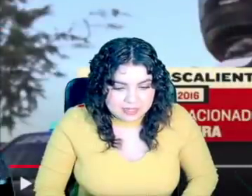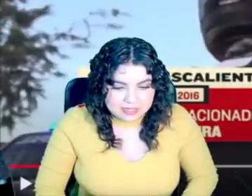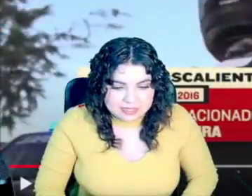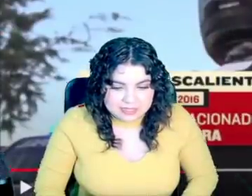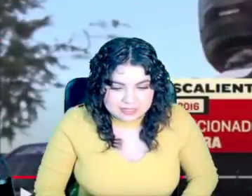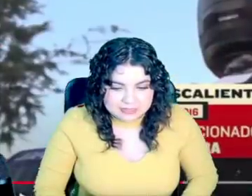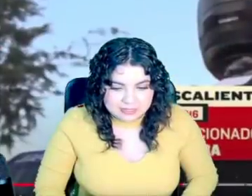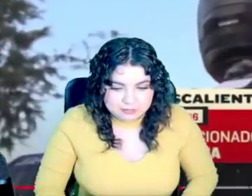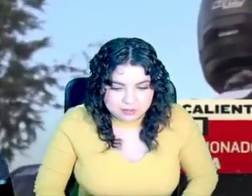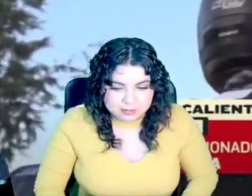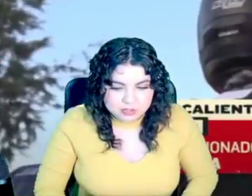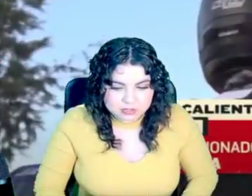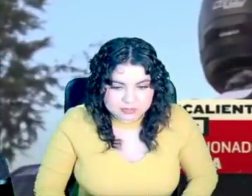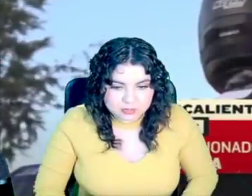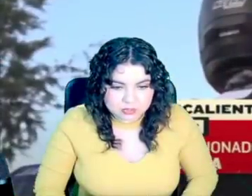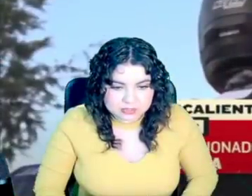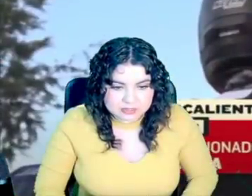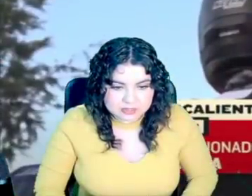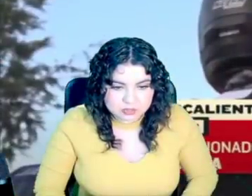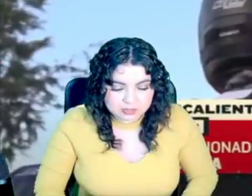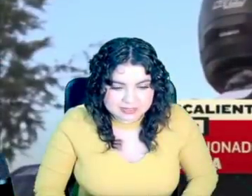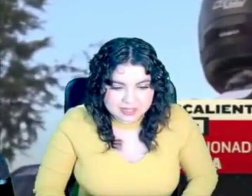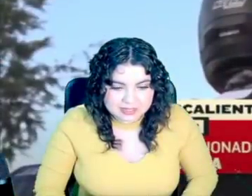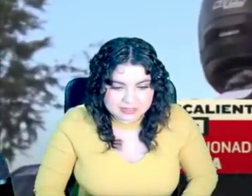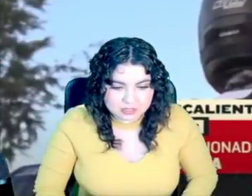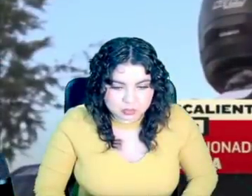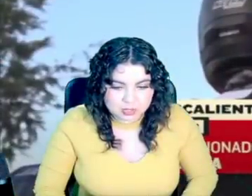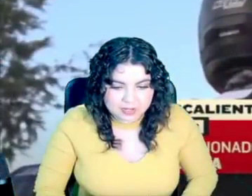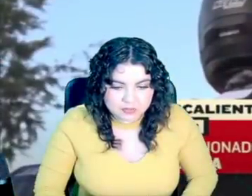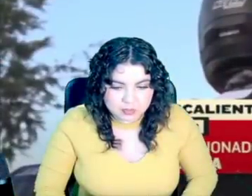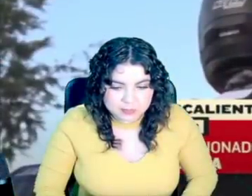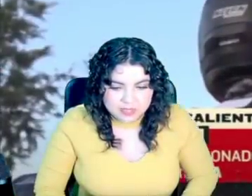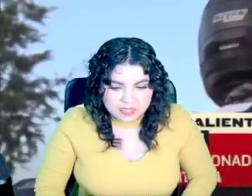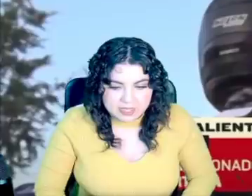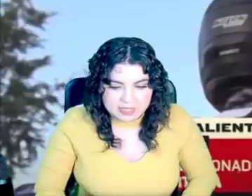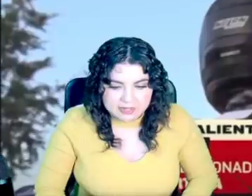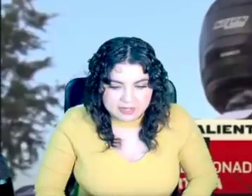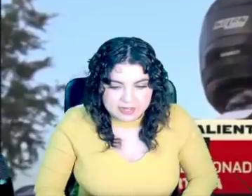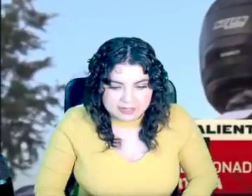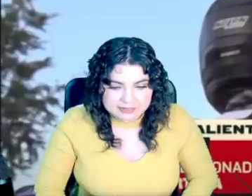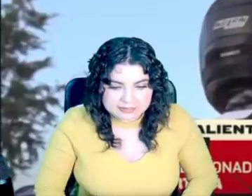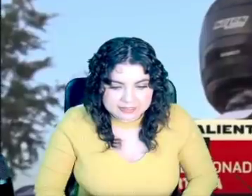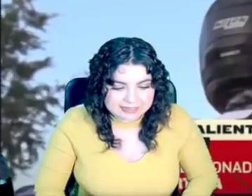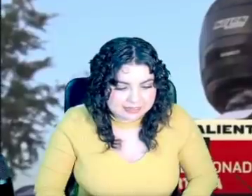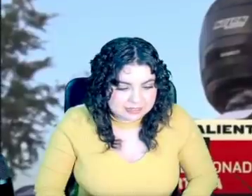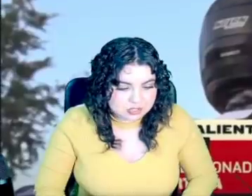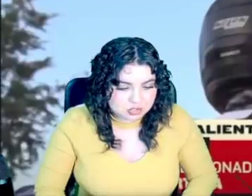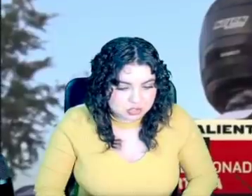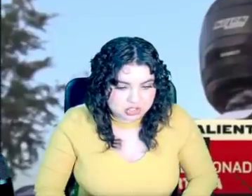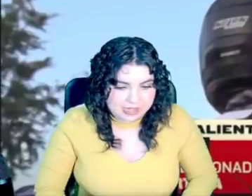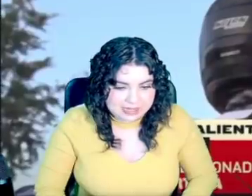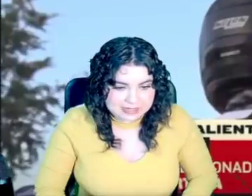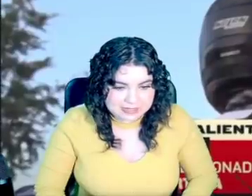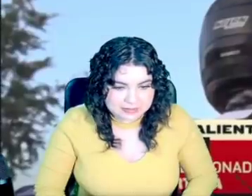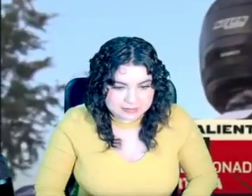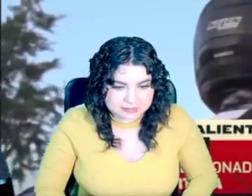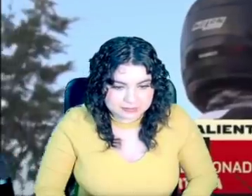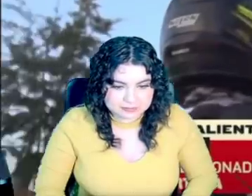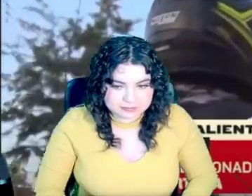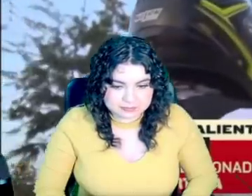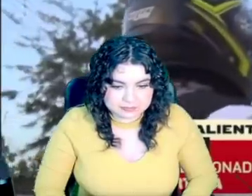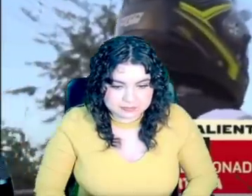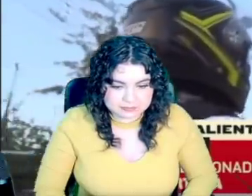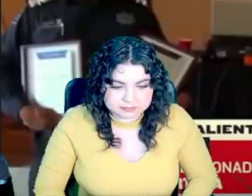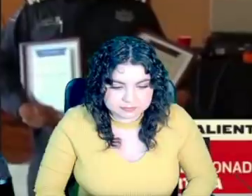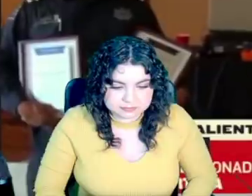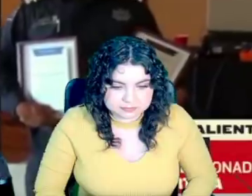de esta información, de estas noticias, de esto que está circulando en las redes sociales. Los